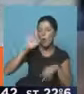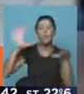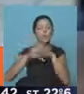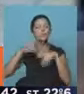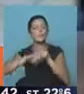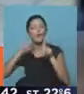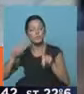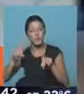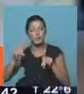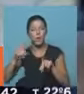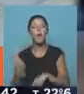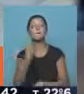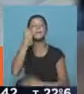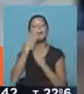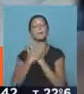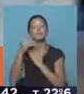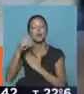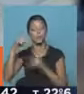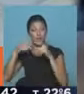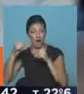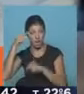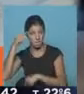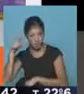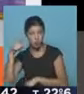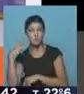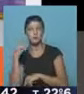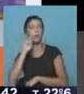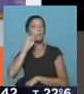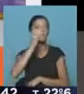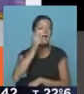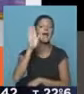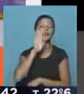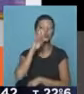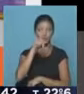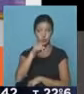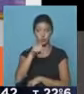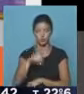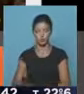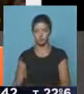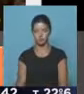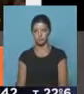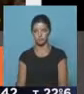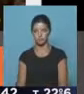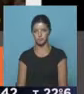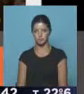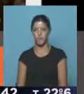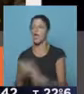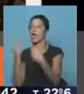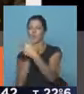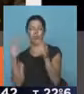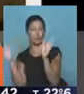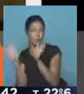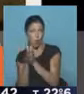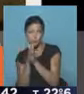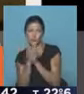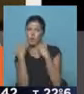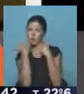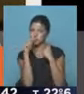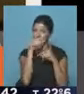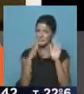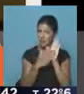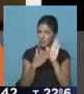de Estado del primer ministro japonés Shinzo Abe a Estados Unidos. Tras un repudio conjunto del hecho, el presidente